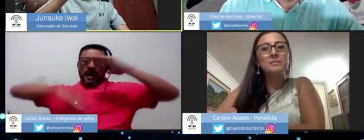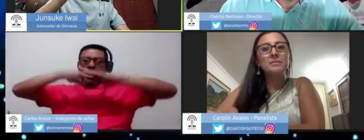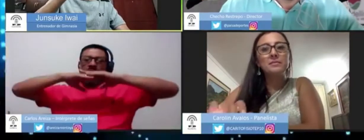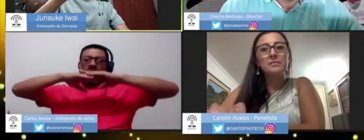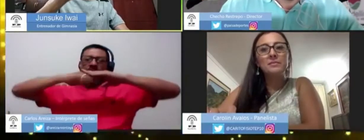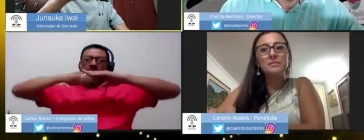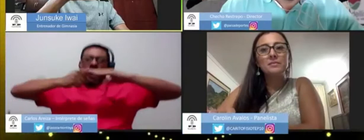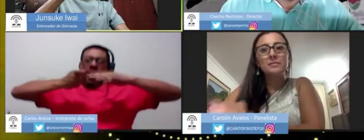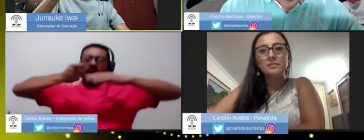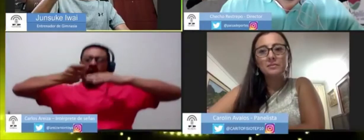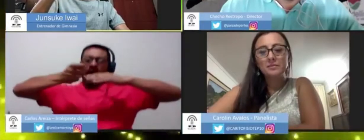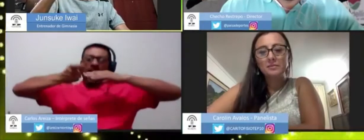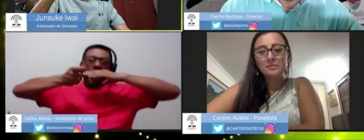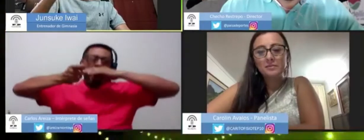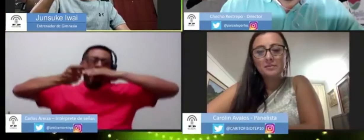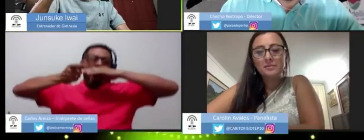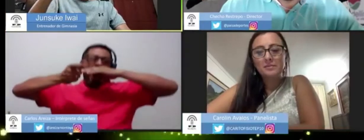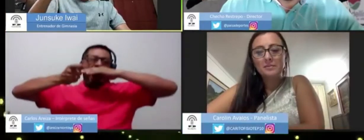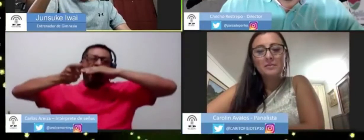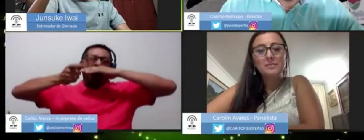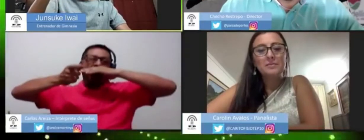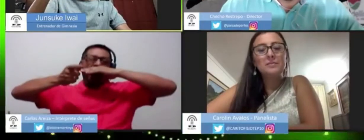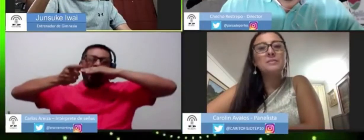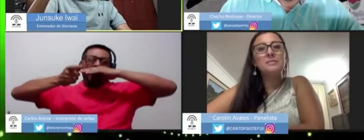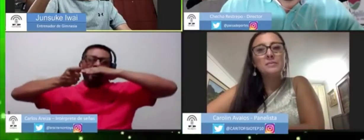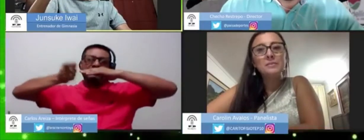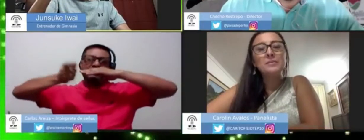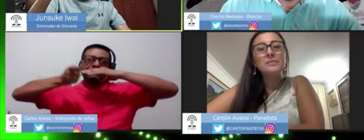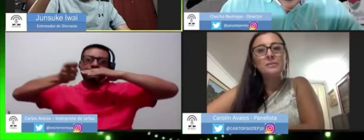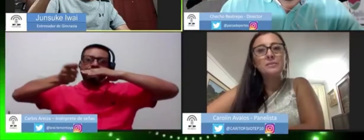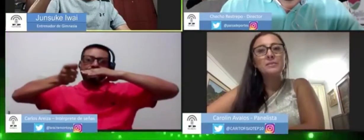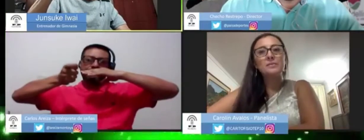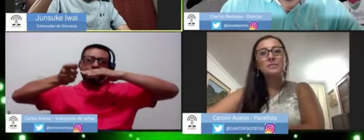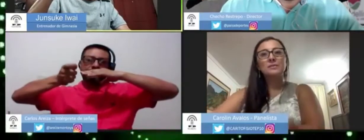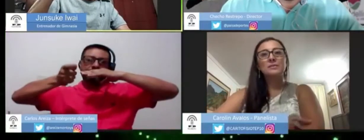pero como el camino tan lejos, bien,